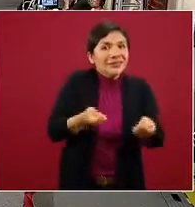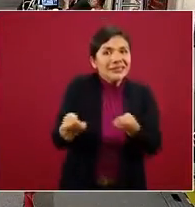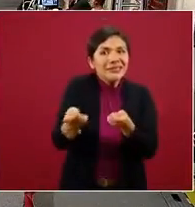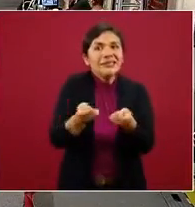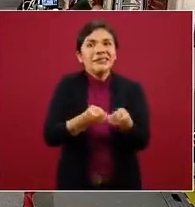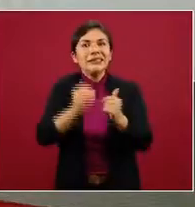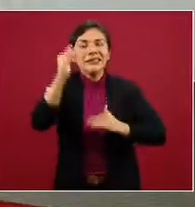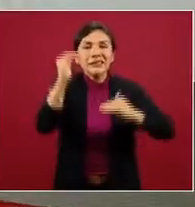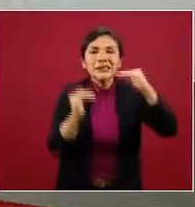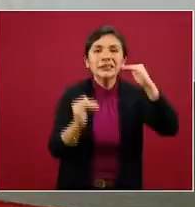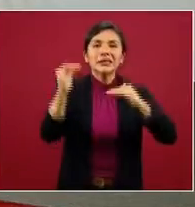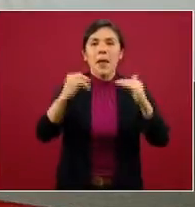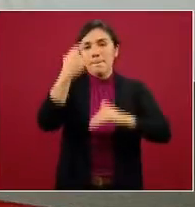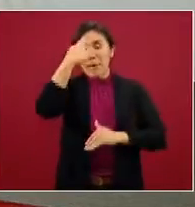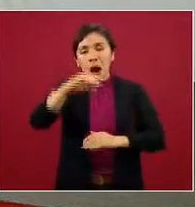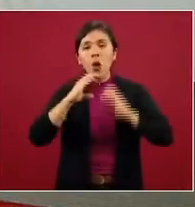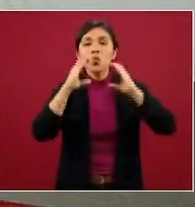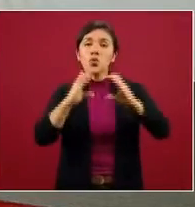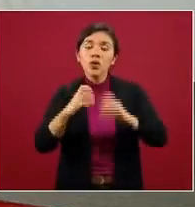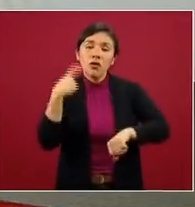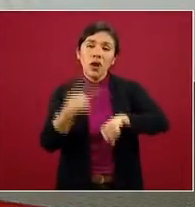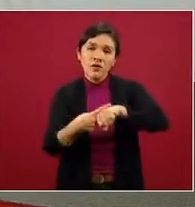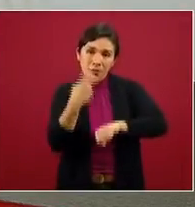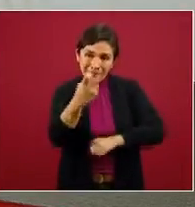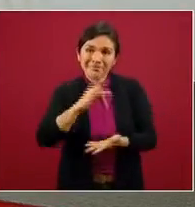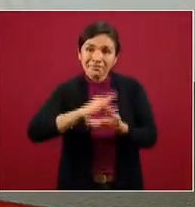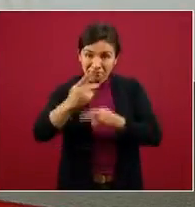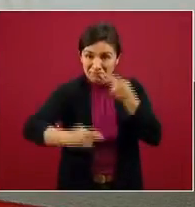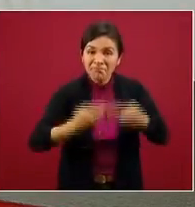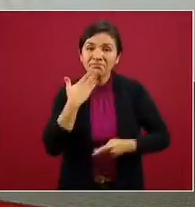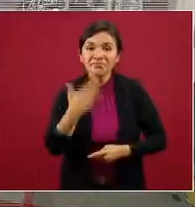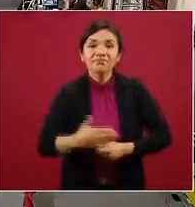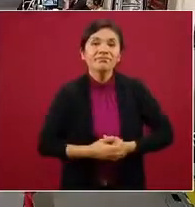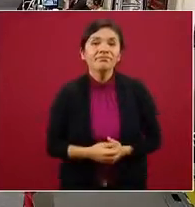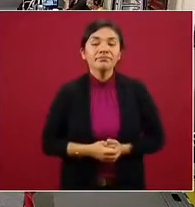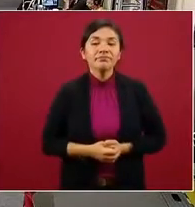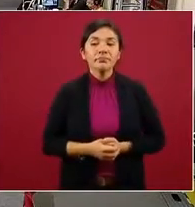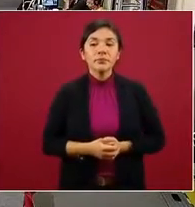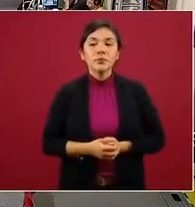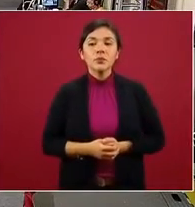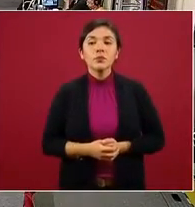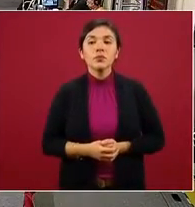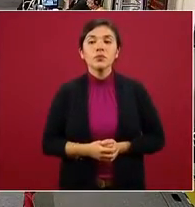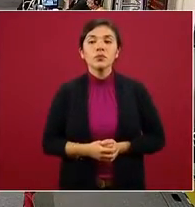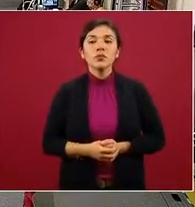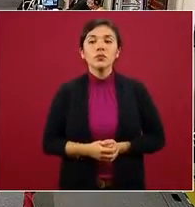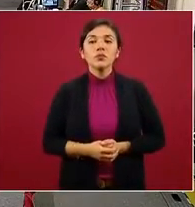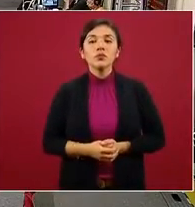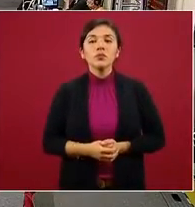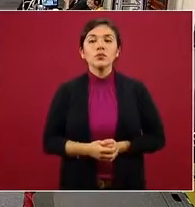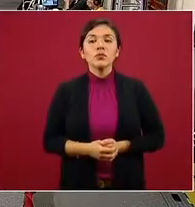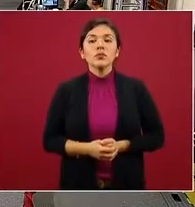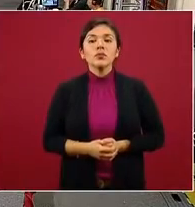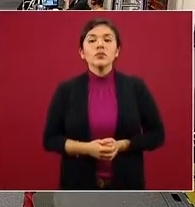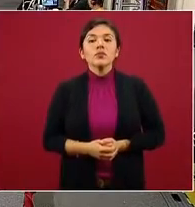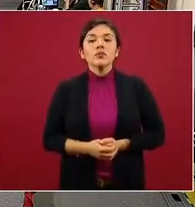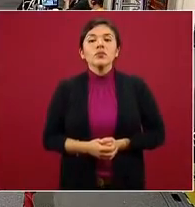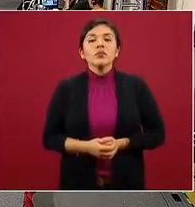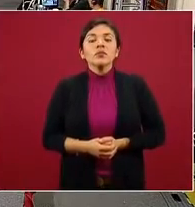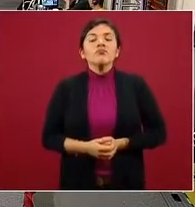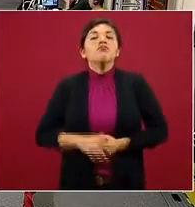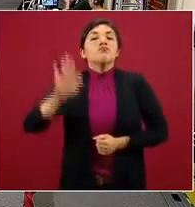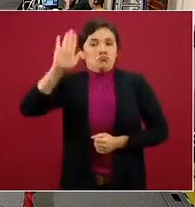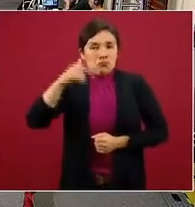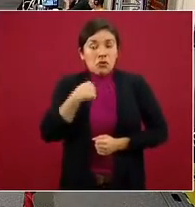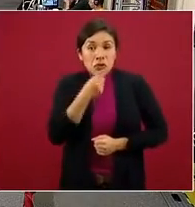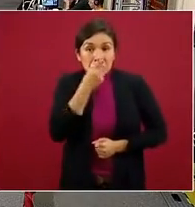de la mitigación de esta epidemia. Muchas gracias, Carlos, por su pregunta. Por favor. Creo que es propicio